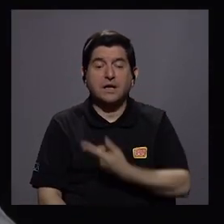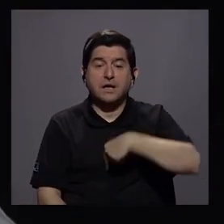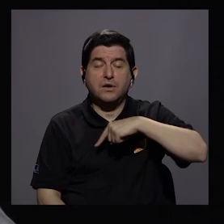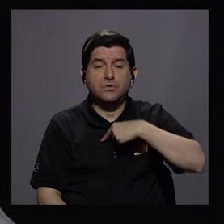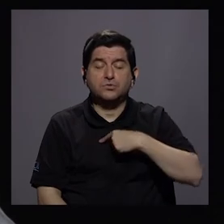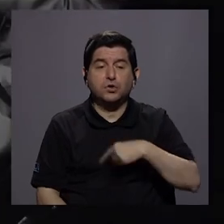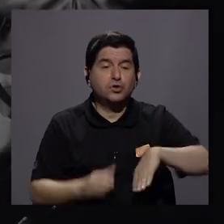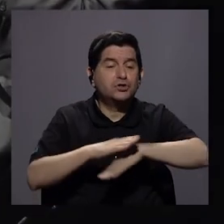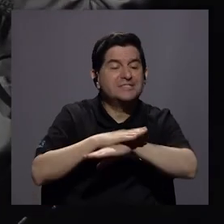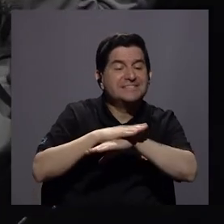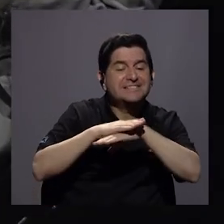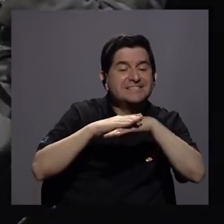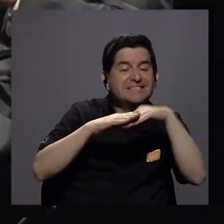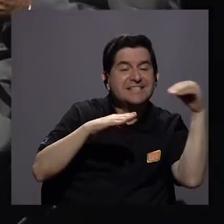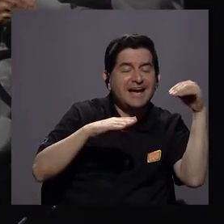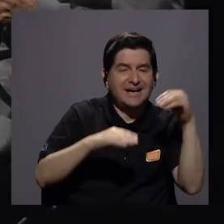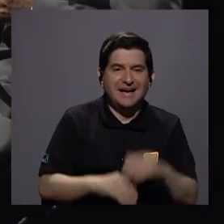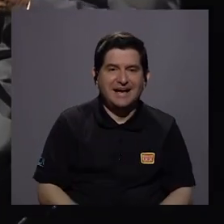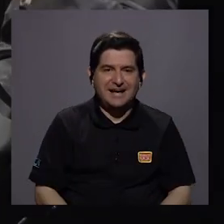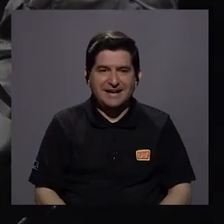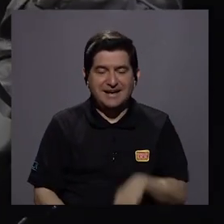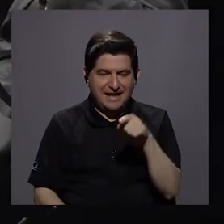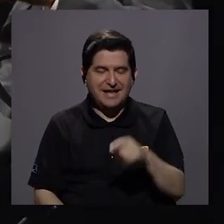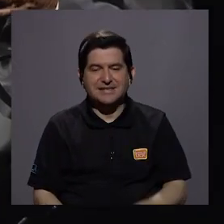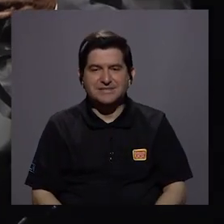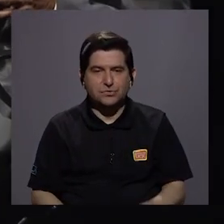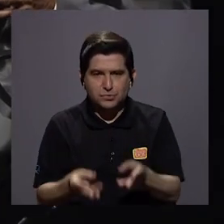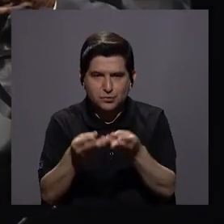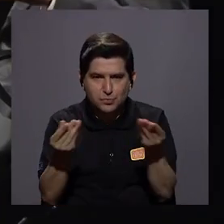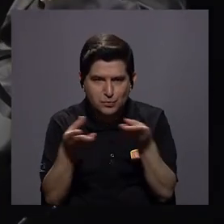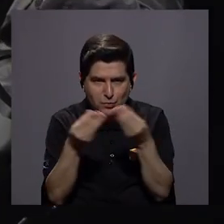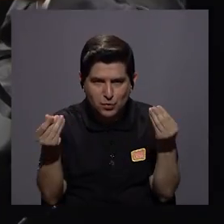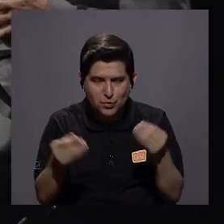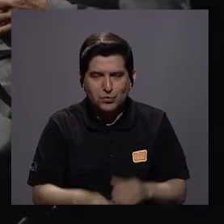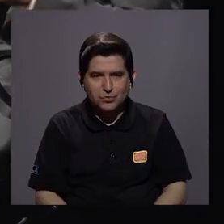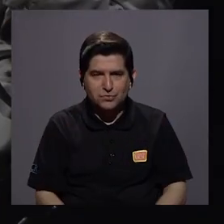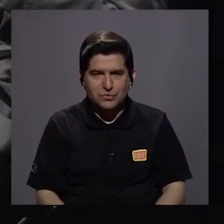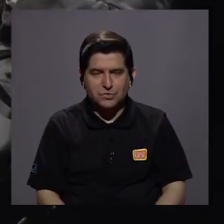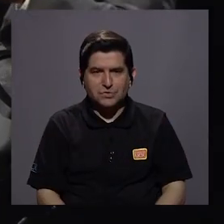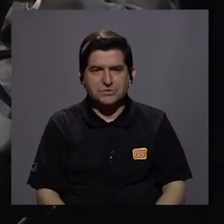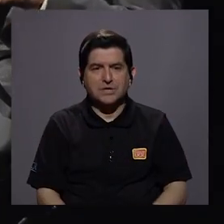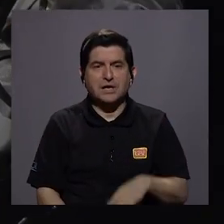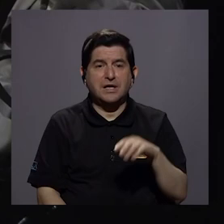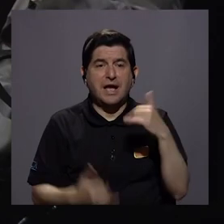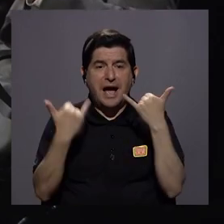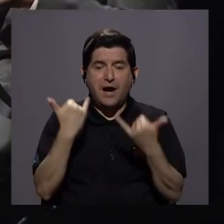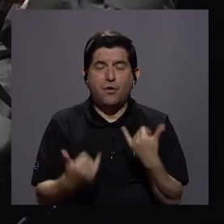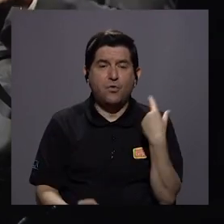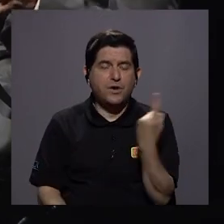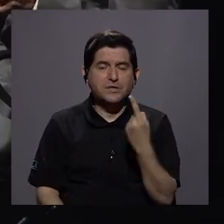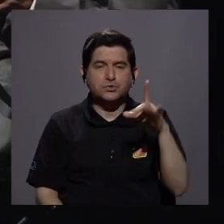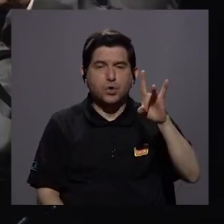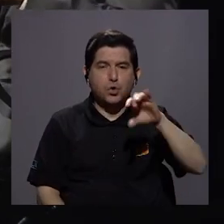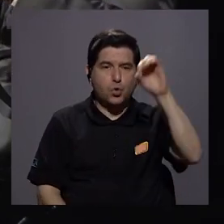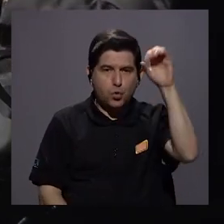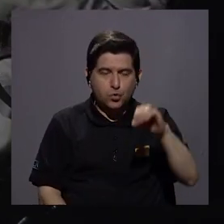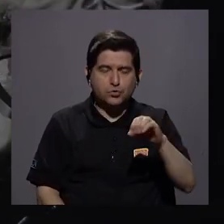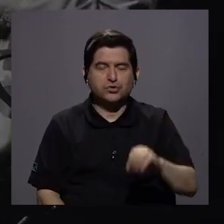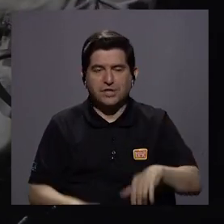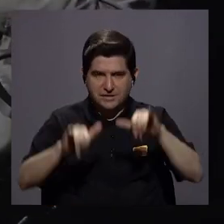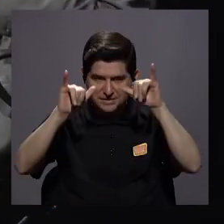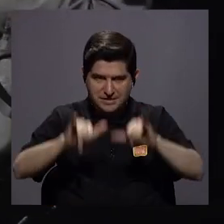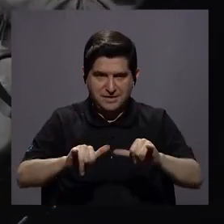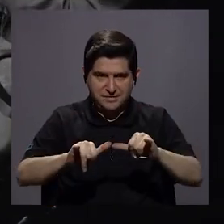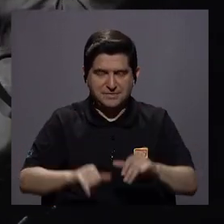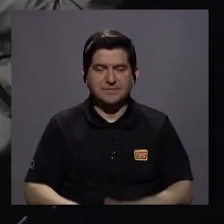y dejamos por fuera la canasta básica compuesta por apenas 80 productos,